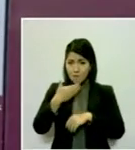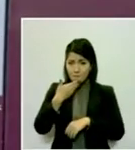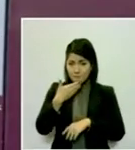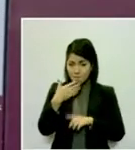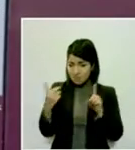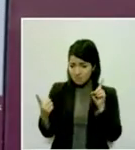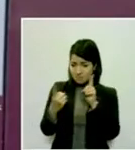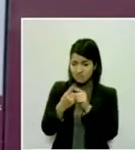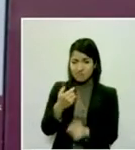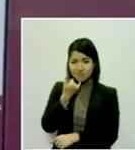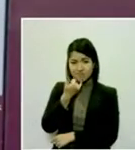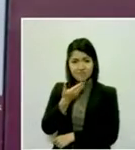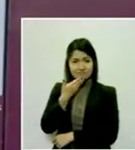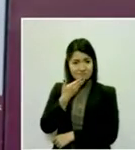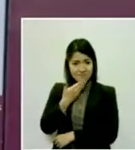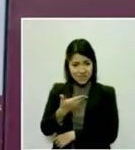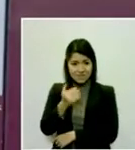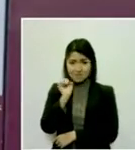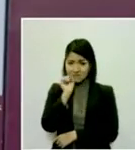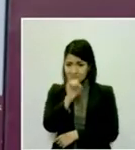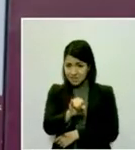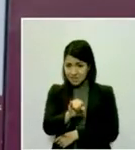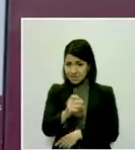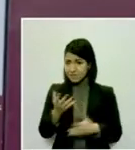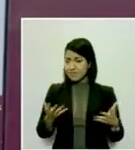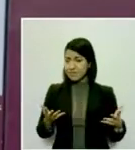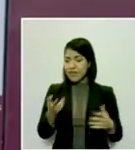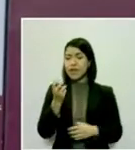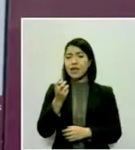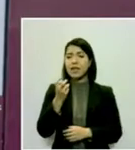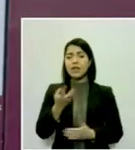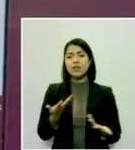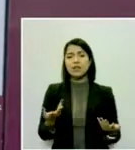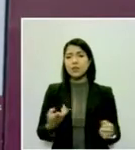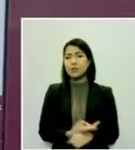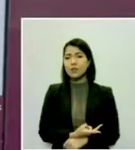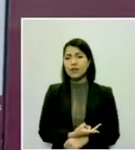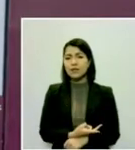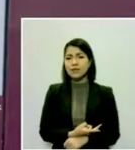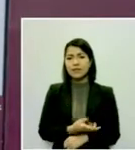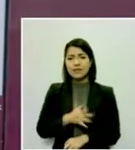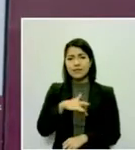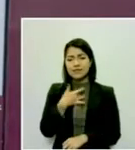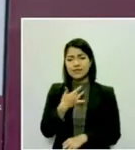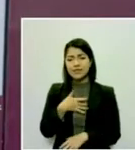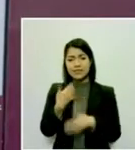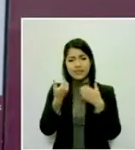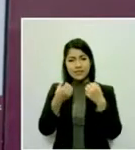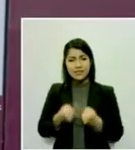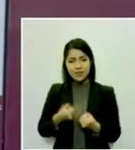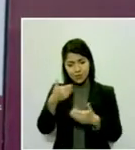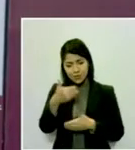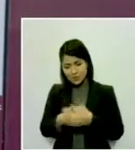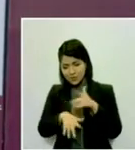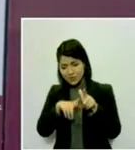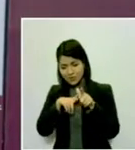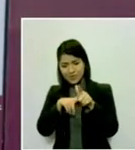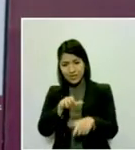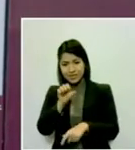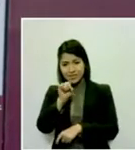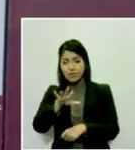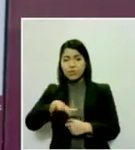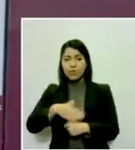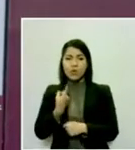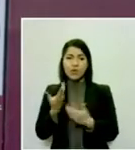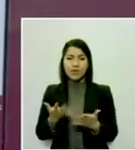directa con ella, y eso pues nos da aliento a que el proceso va a continuar, porque el proceso